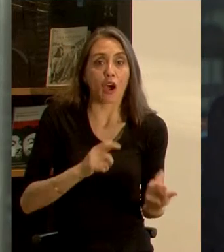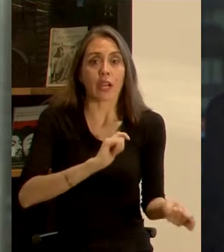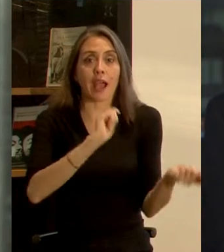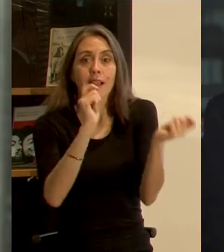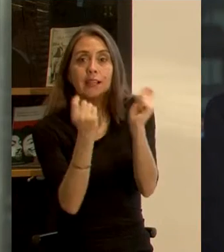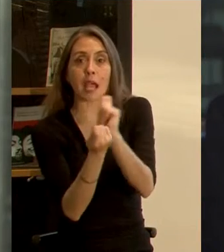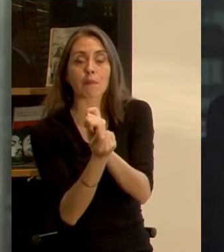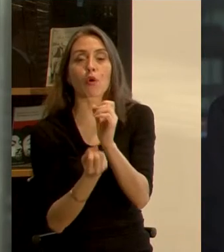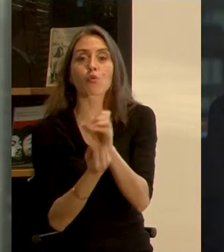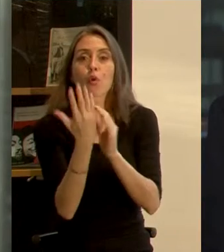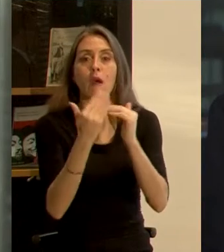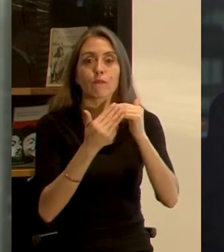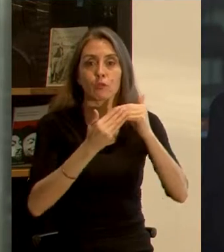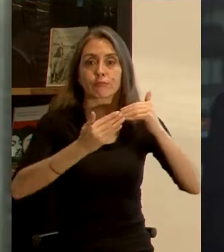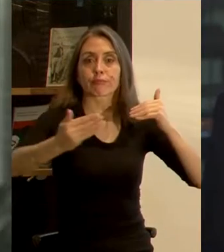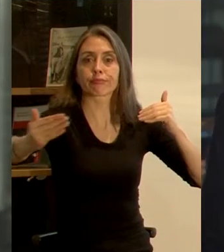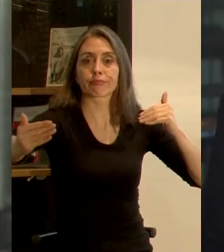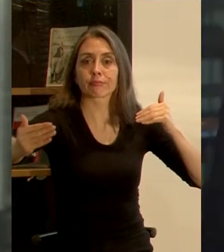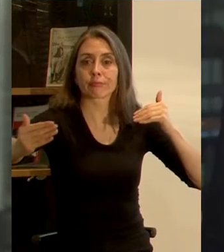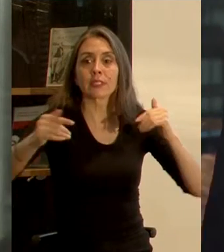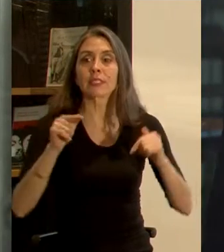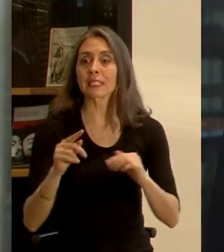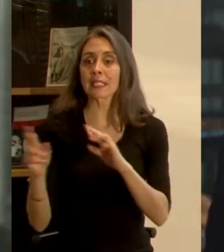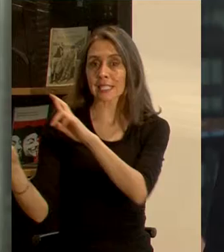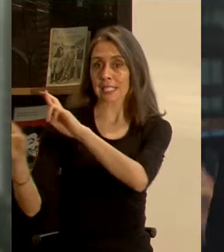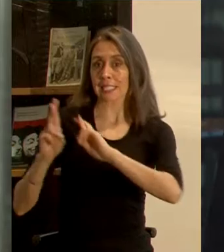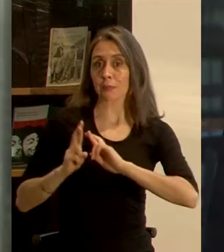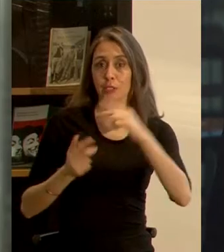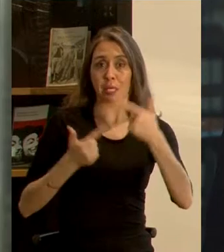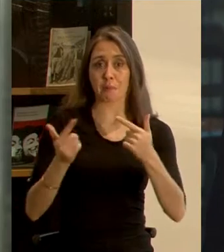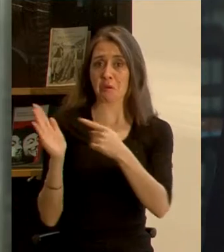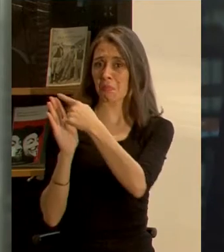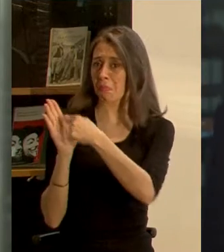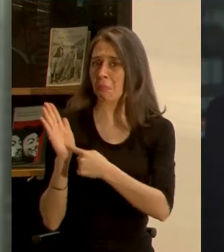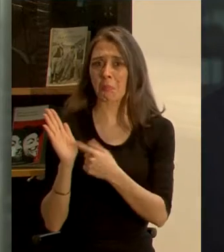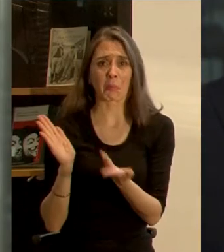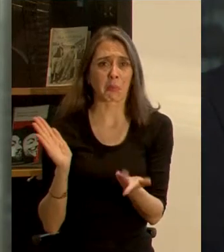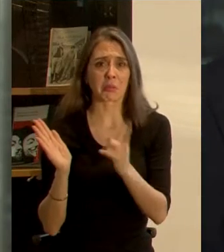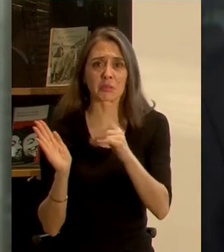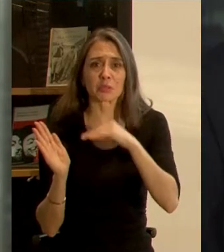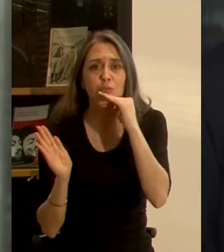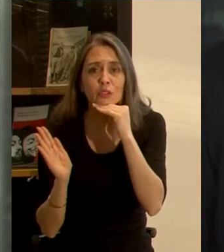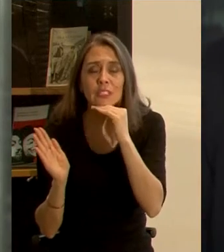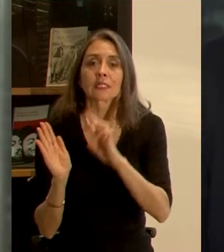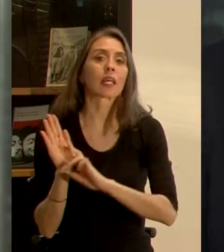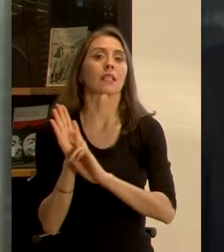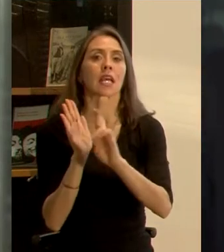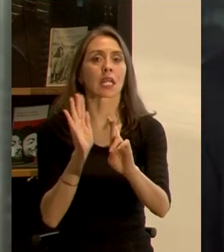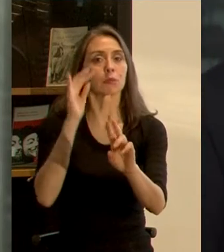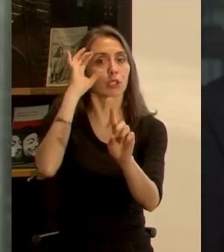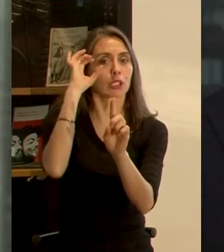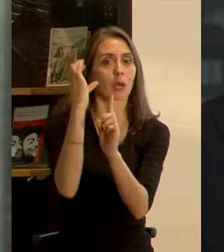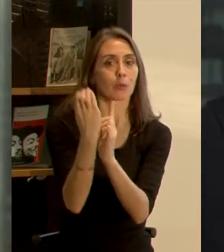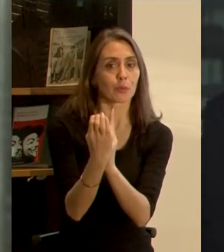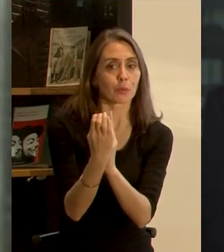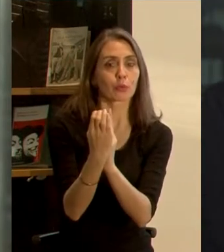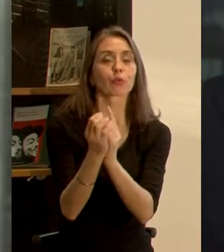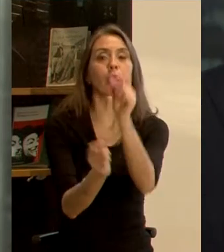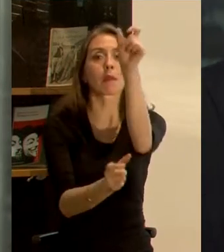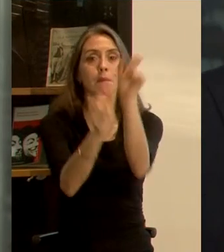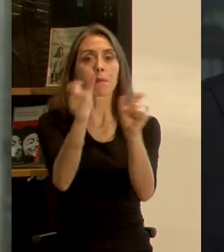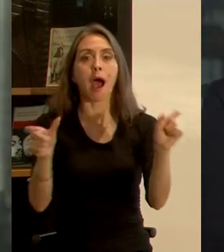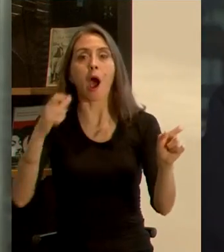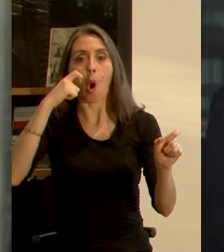era. Por lo tanto, las respuestas políticas son insuficientes. Lo que hay que tener una respuesta cultural y a escala de